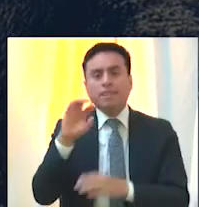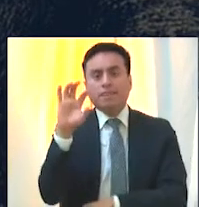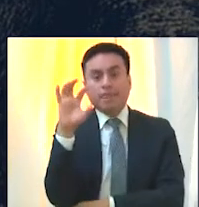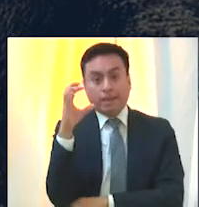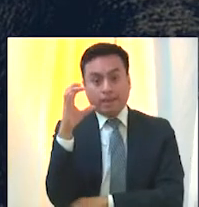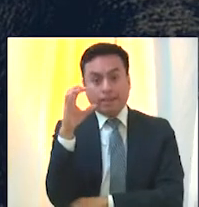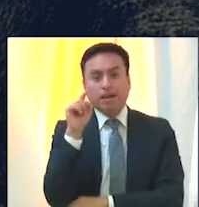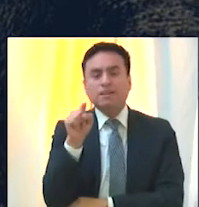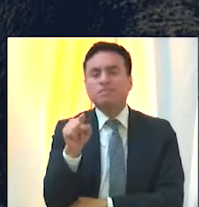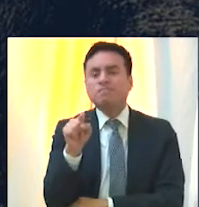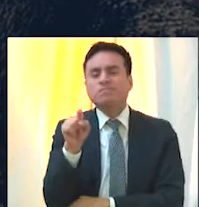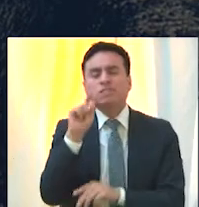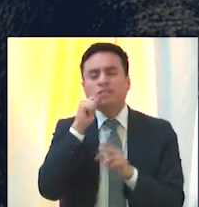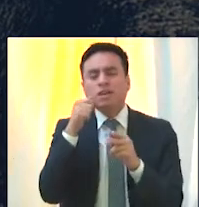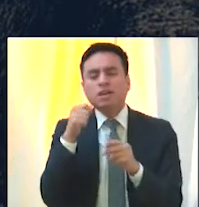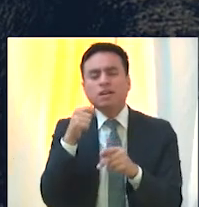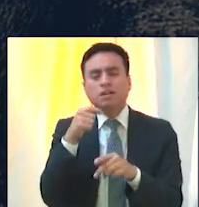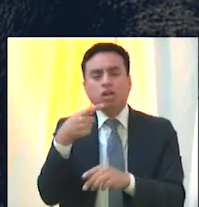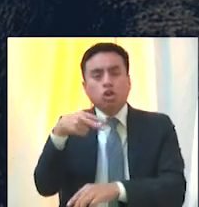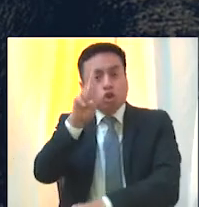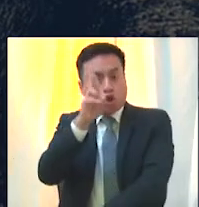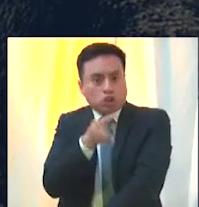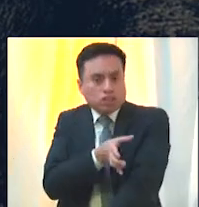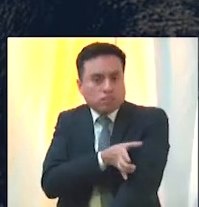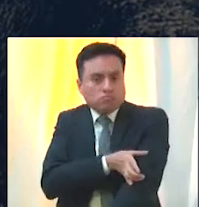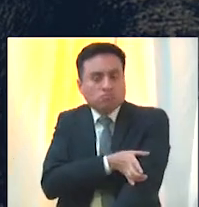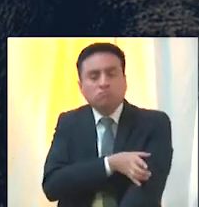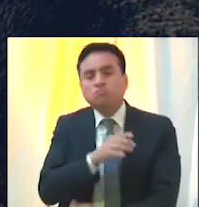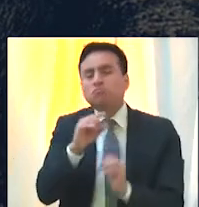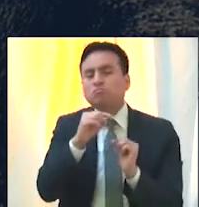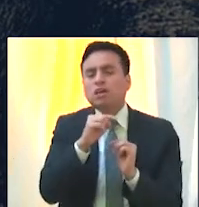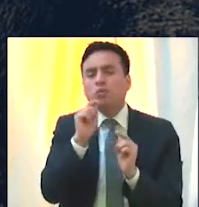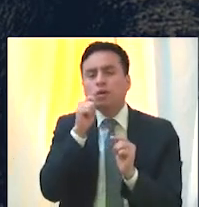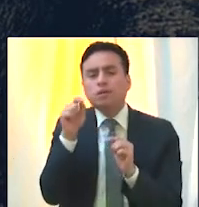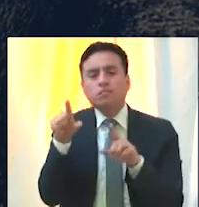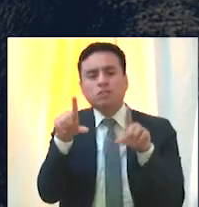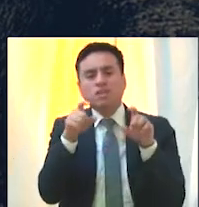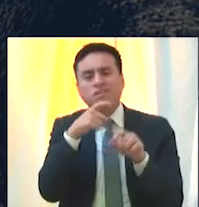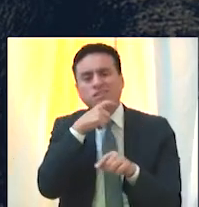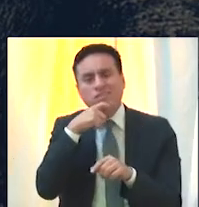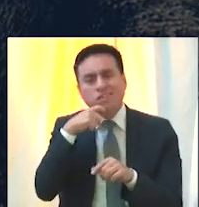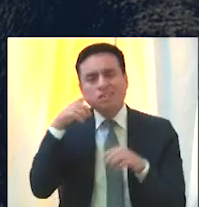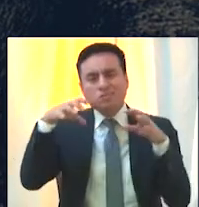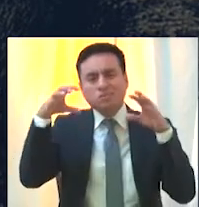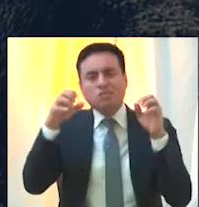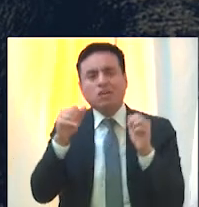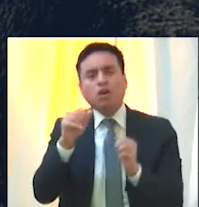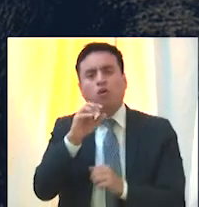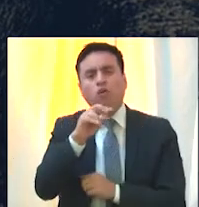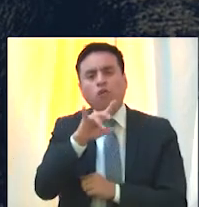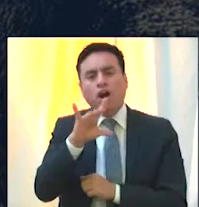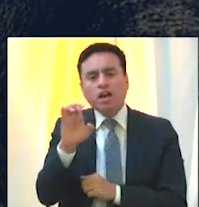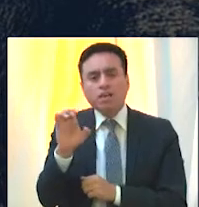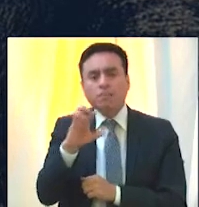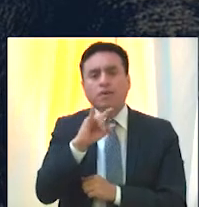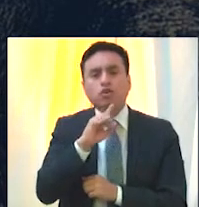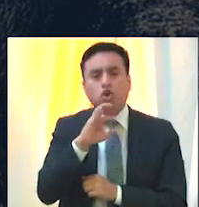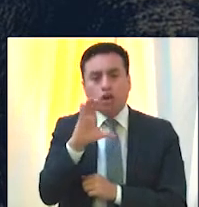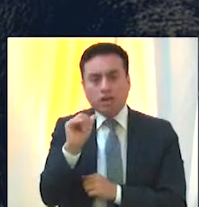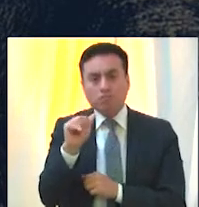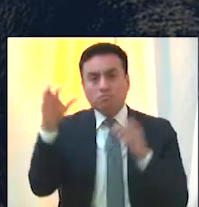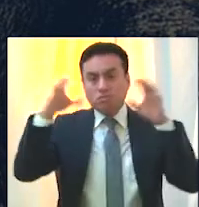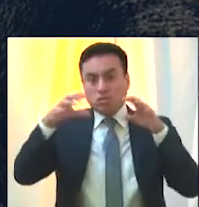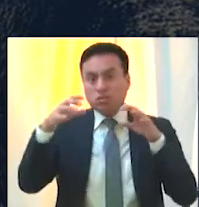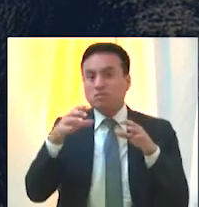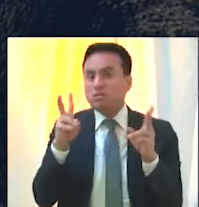como en la zona norte, en el norte chico, es la postal de la sequía, la zona de Ovalle, Petorca. La verdad que las precipitaciones ahí